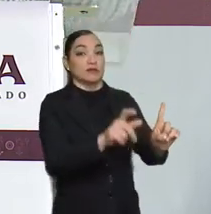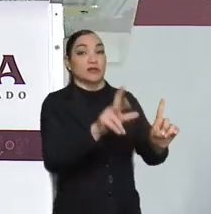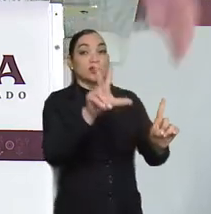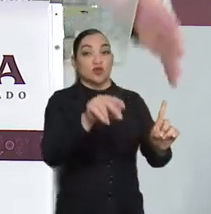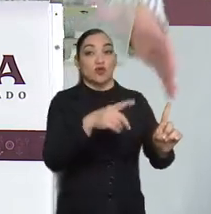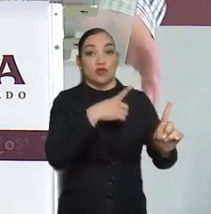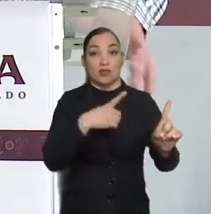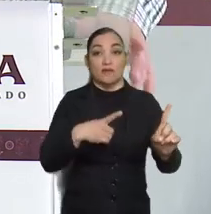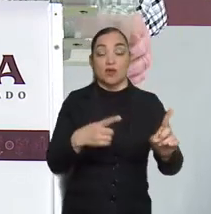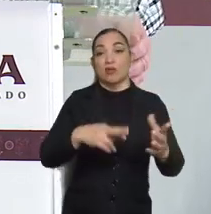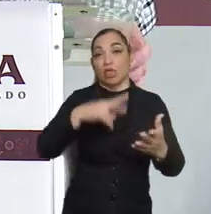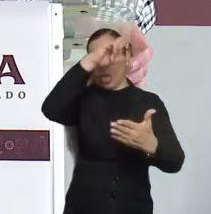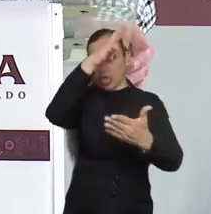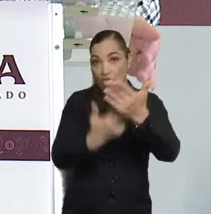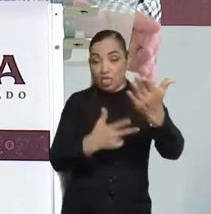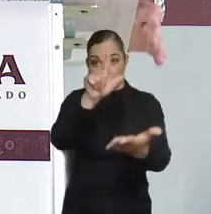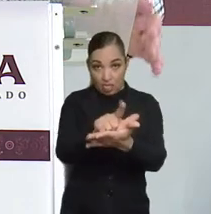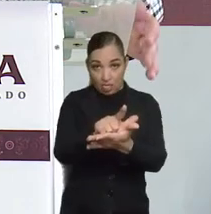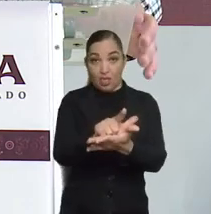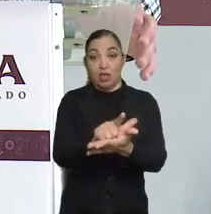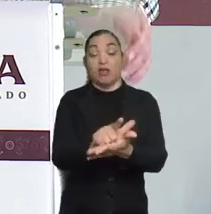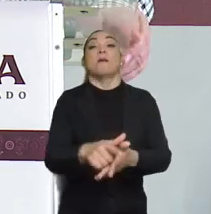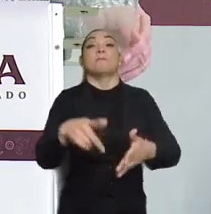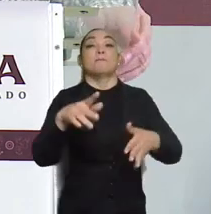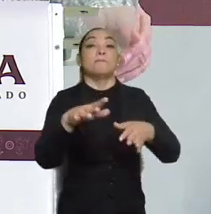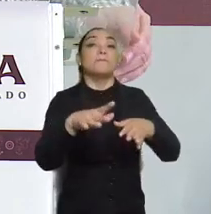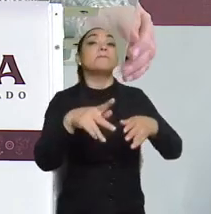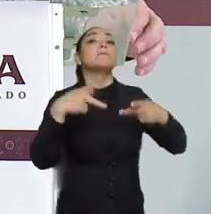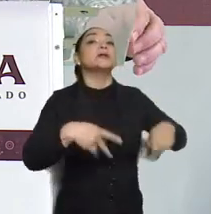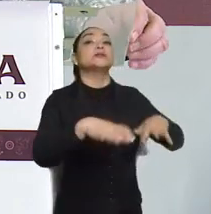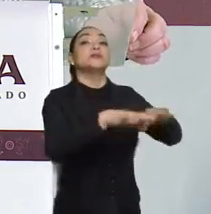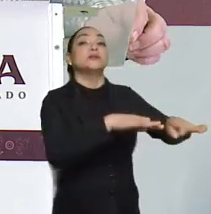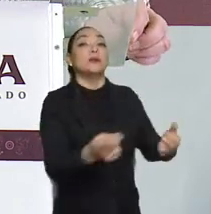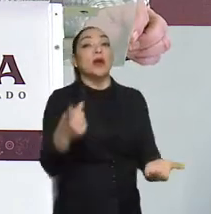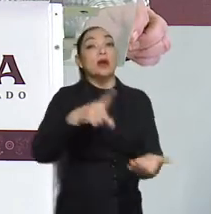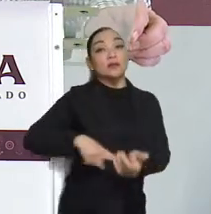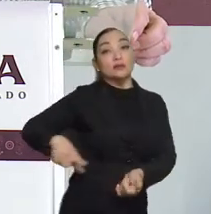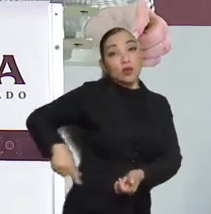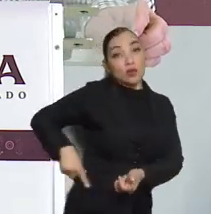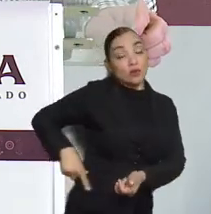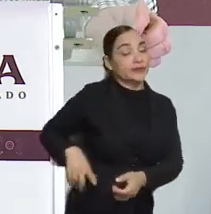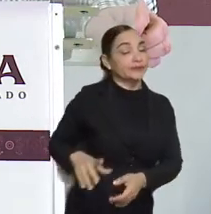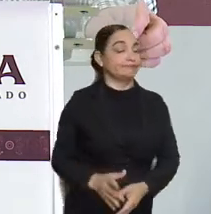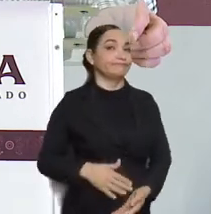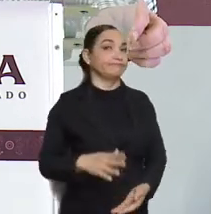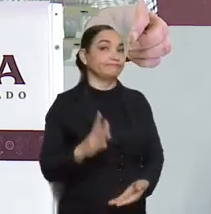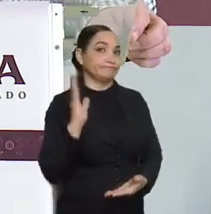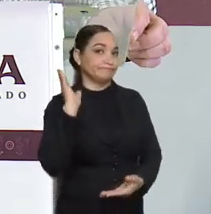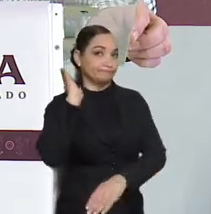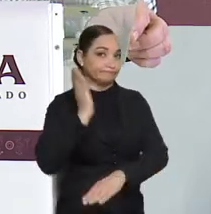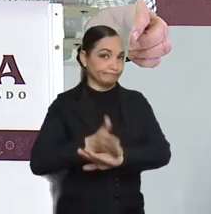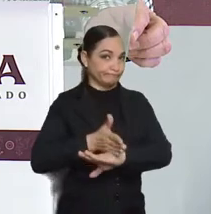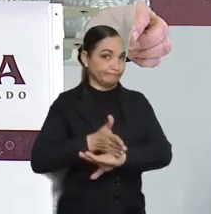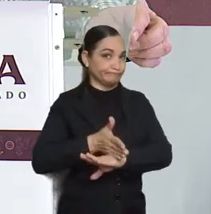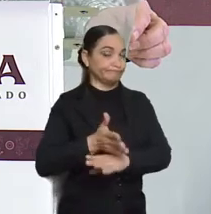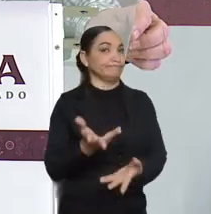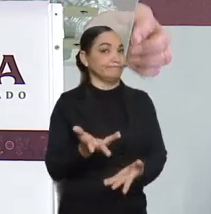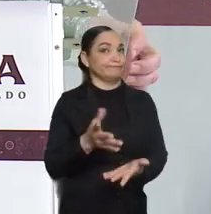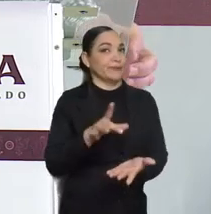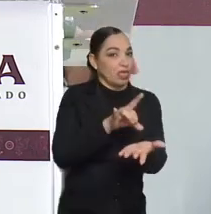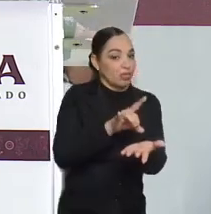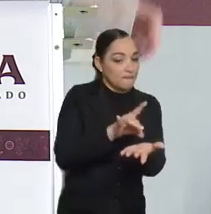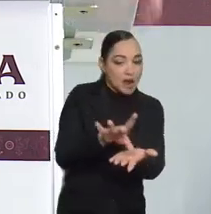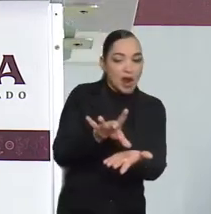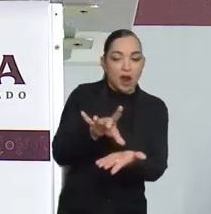los funcionarios, ha habido incluso hasta altos funcionarios corridos de este gobierno